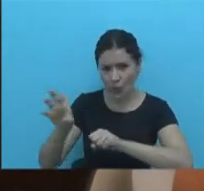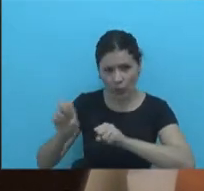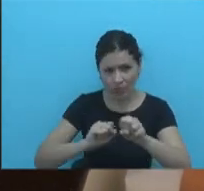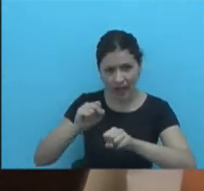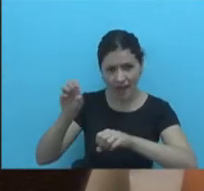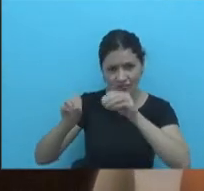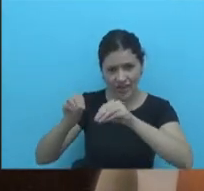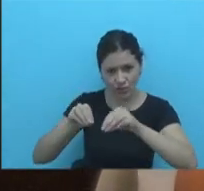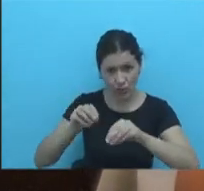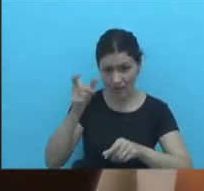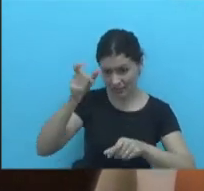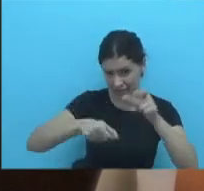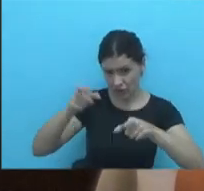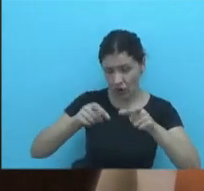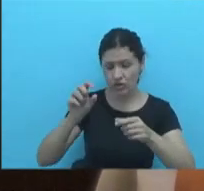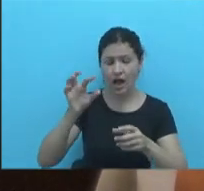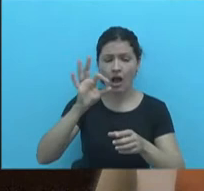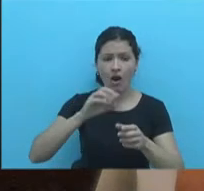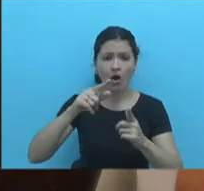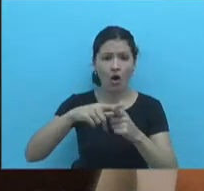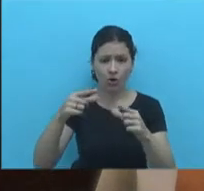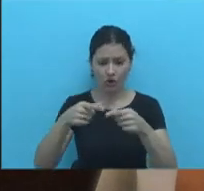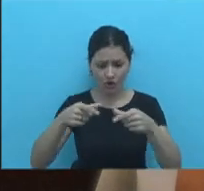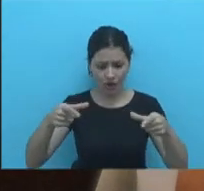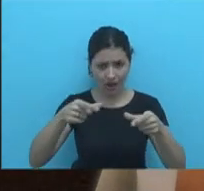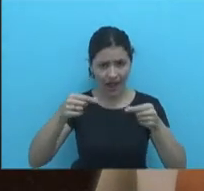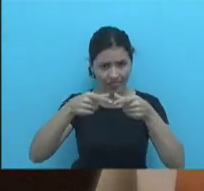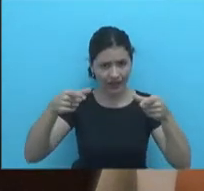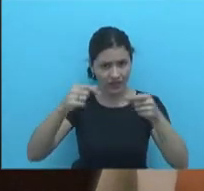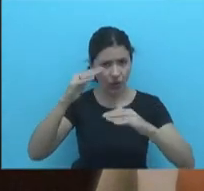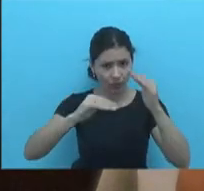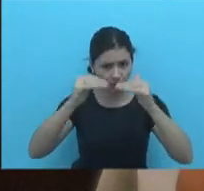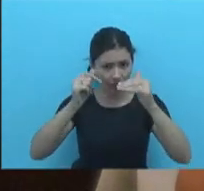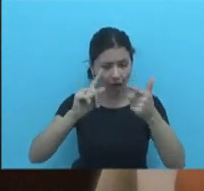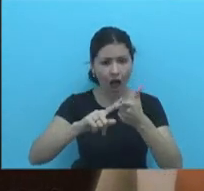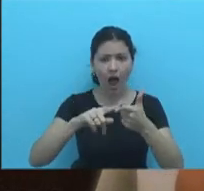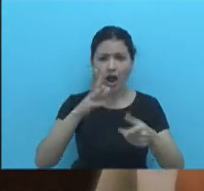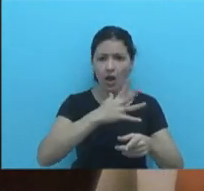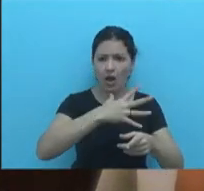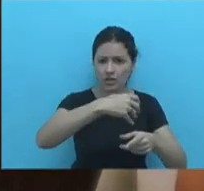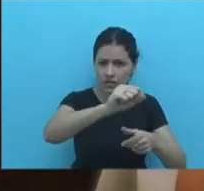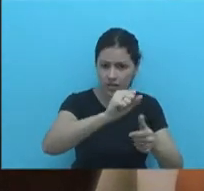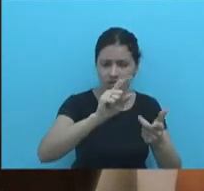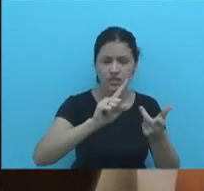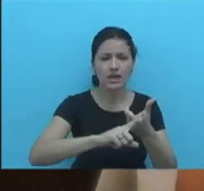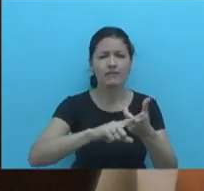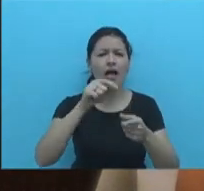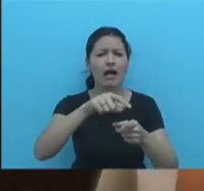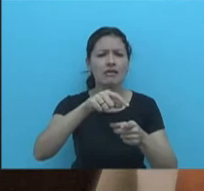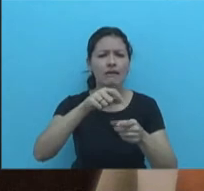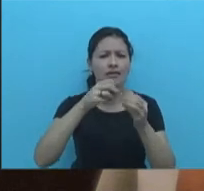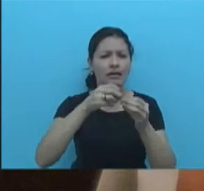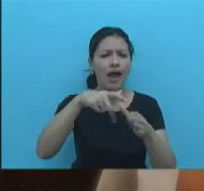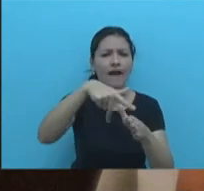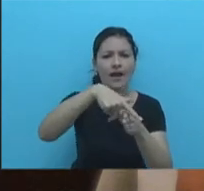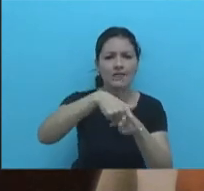el traslado de ladrillos, arena y otros tipos de actividades en las cuales interviene mayormente un caballo o un burro.